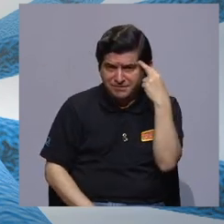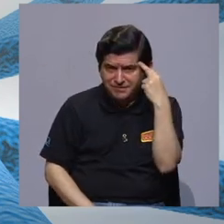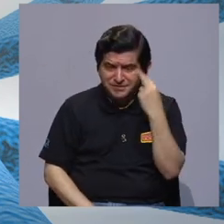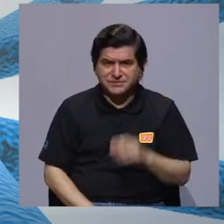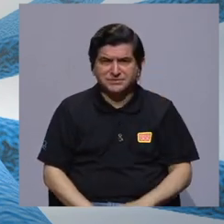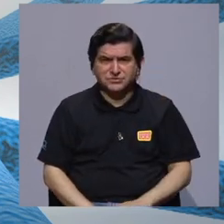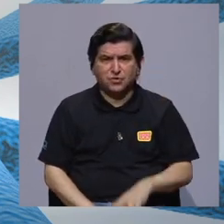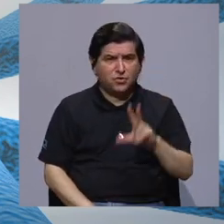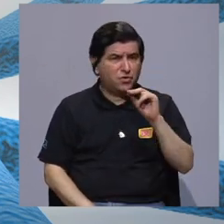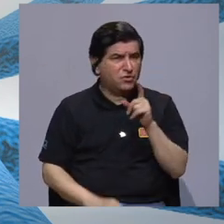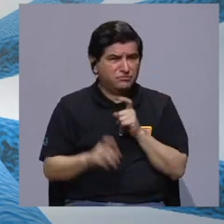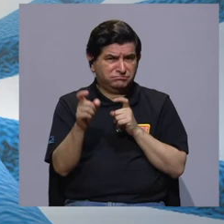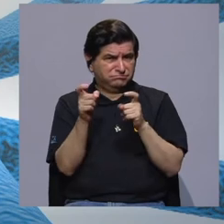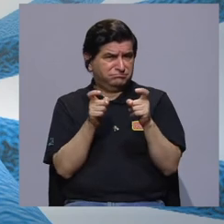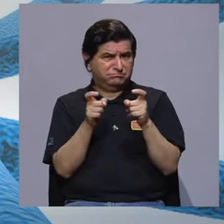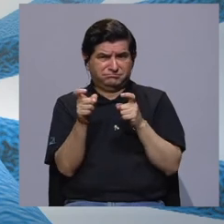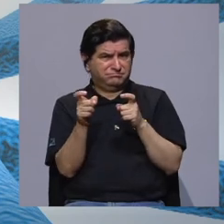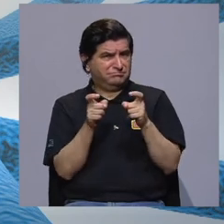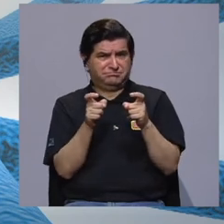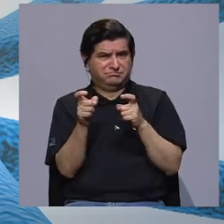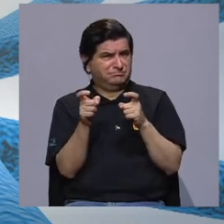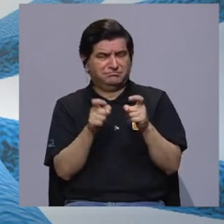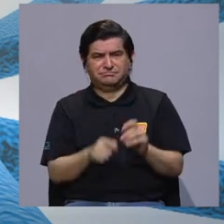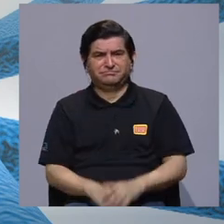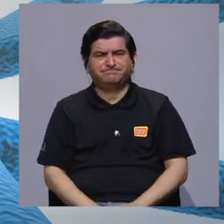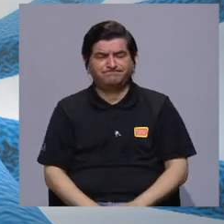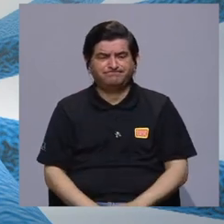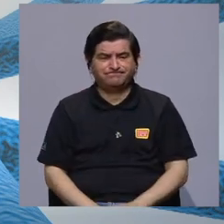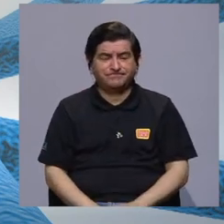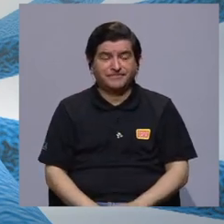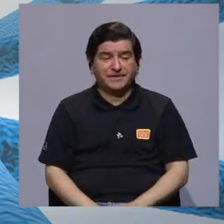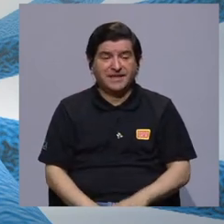porque si no se manejan,